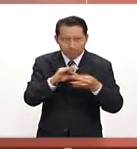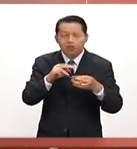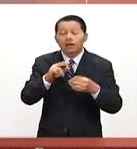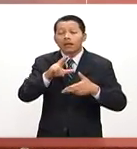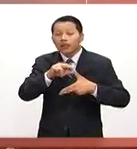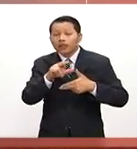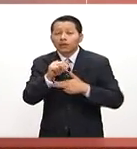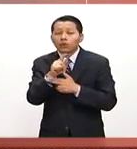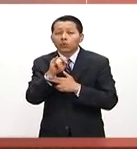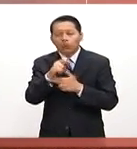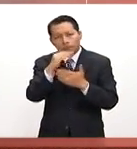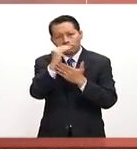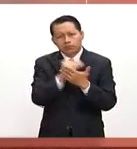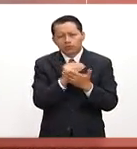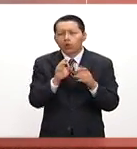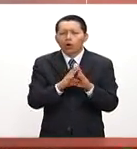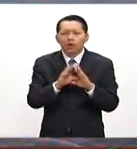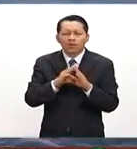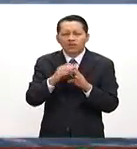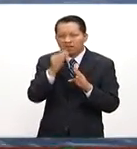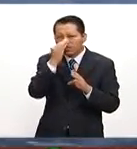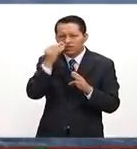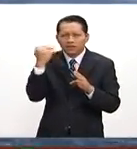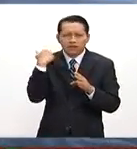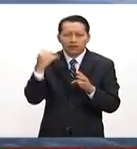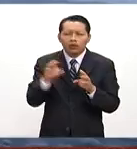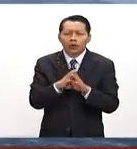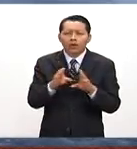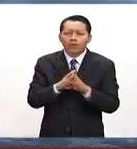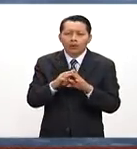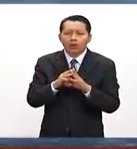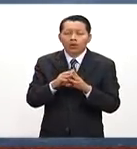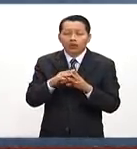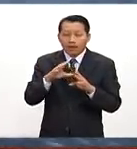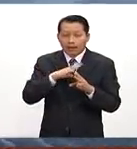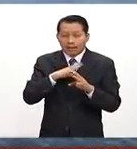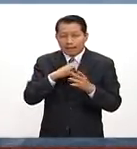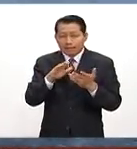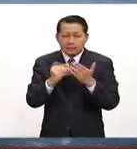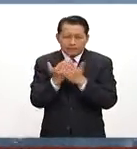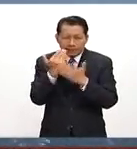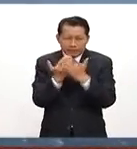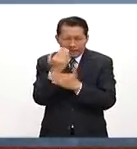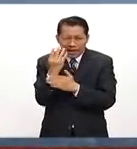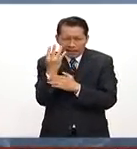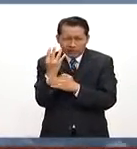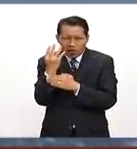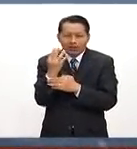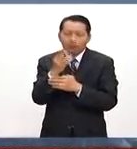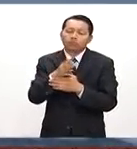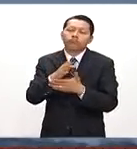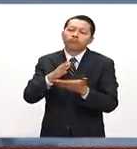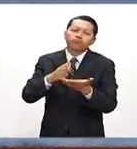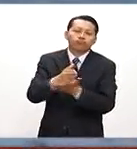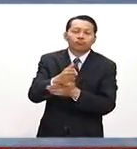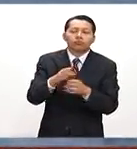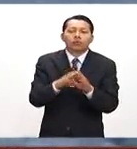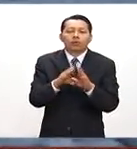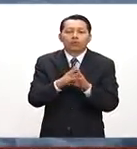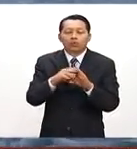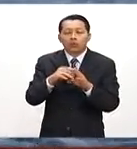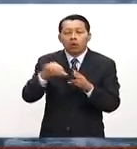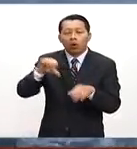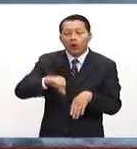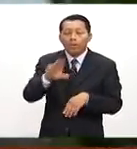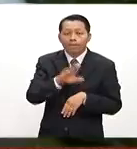Newton ha tocado tierra alrededor de las 2 horas de nuestro estado, 4 horas del centro del país. Este